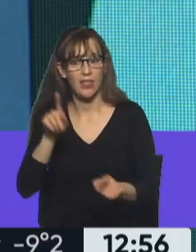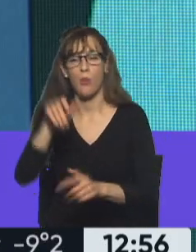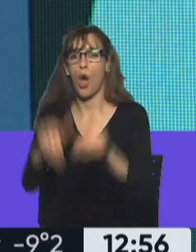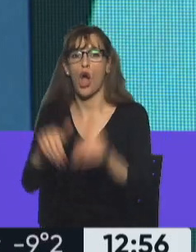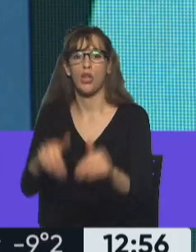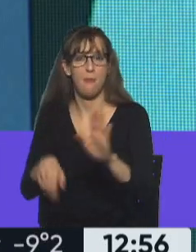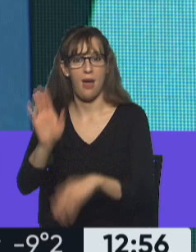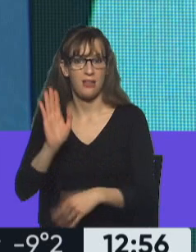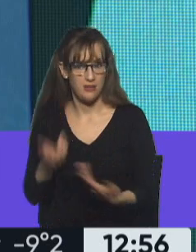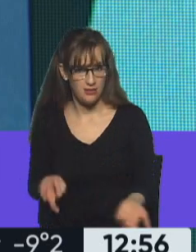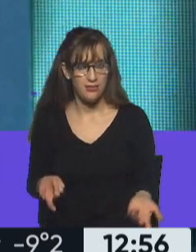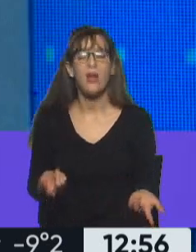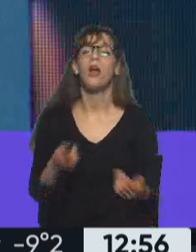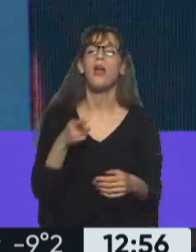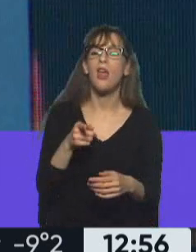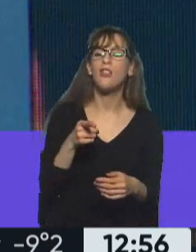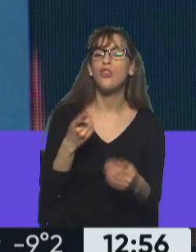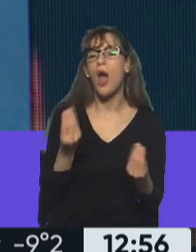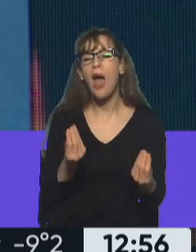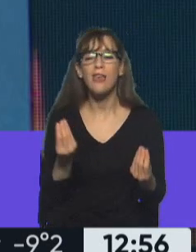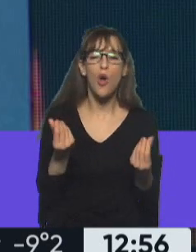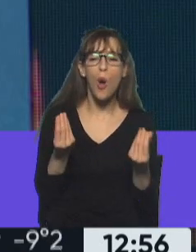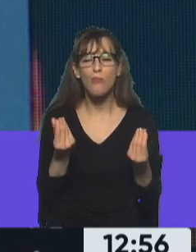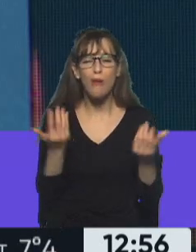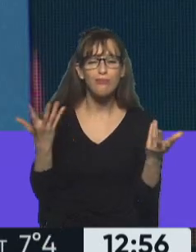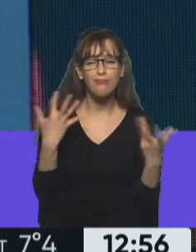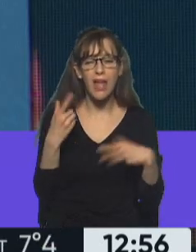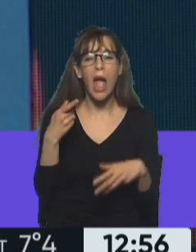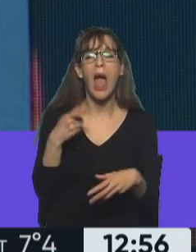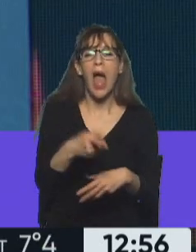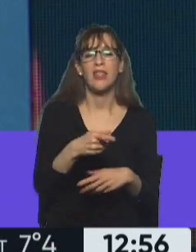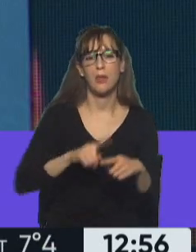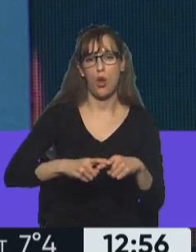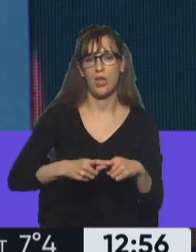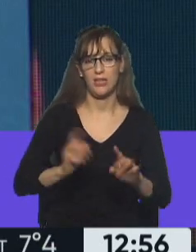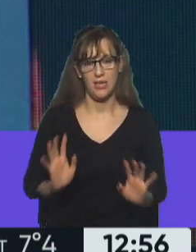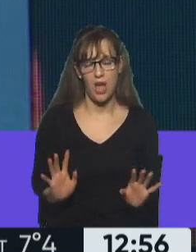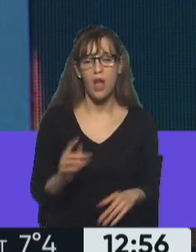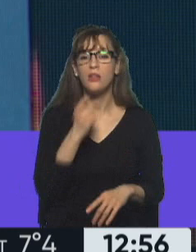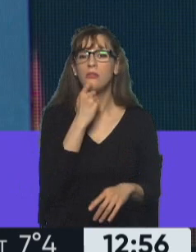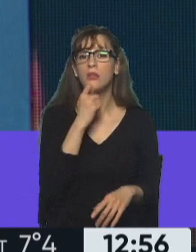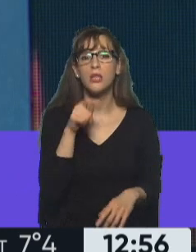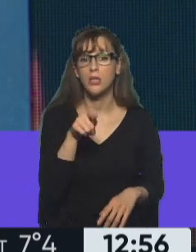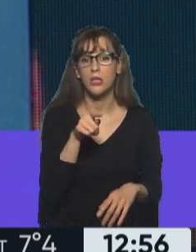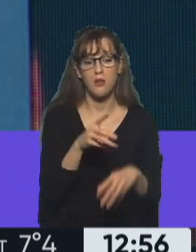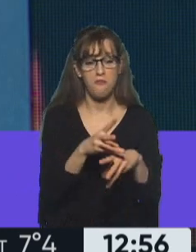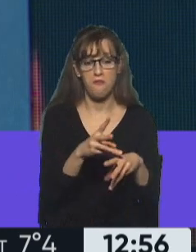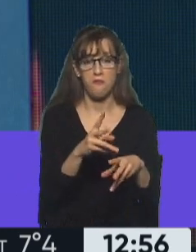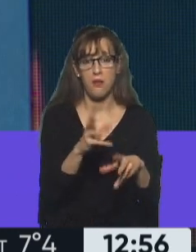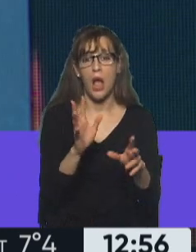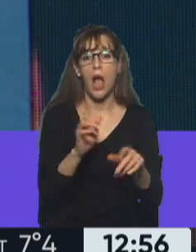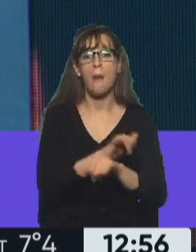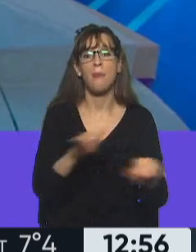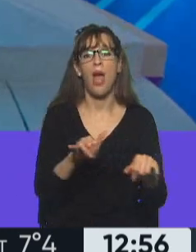outsider y la usaid tiene un cierto componente un cierto tono anti política este si él desaparece de la campaña y un par de puntos que